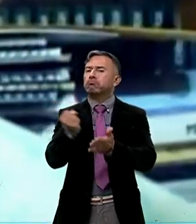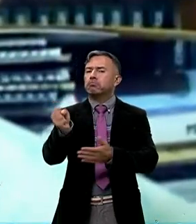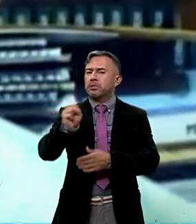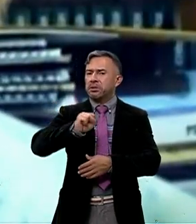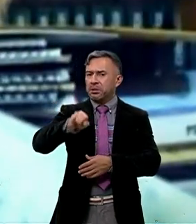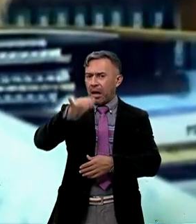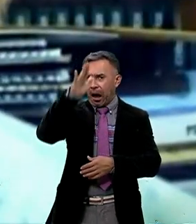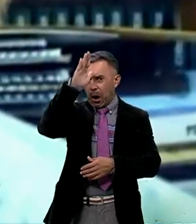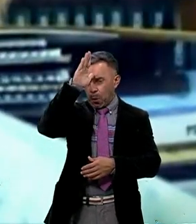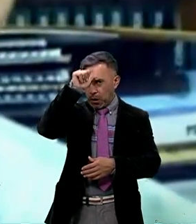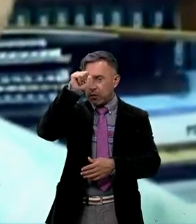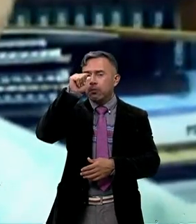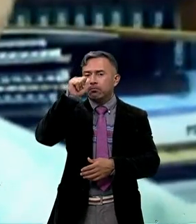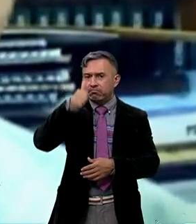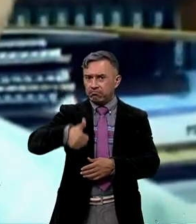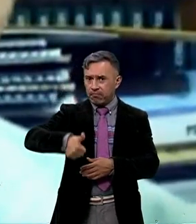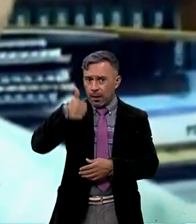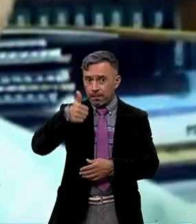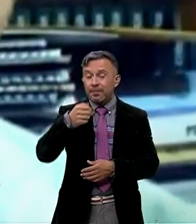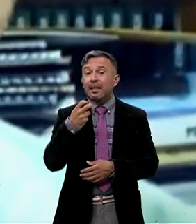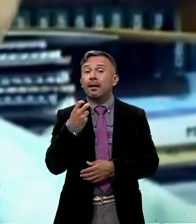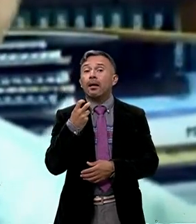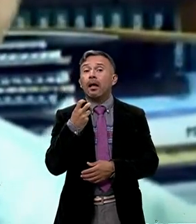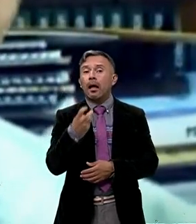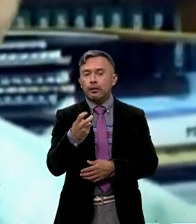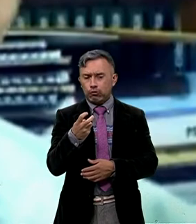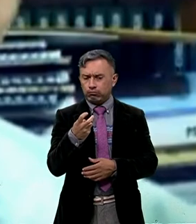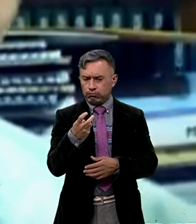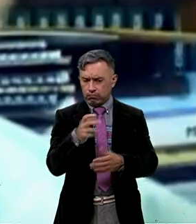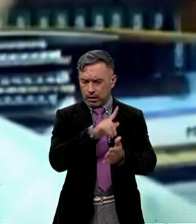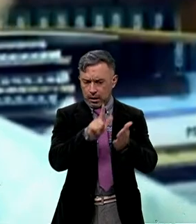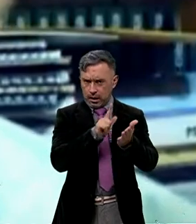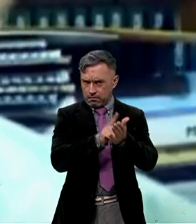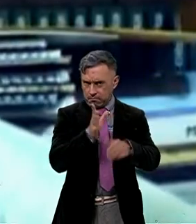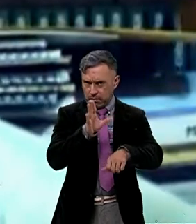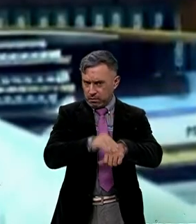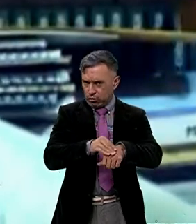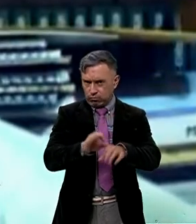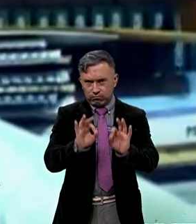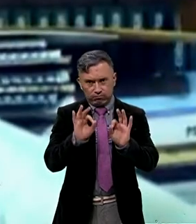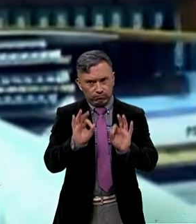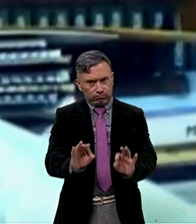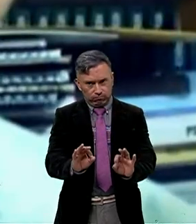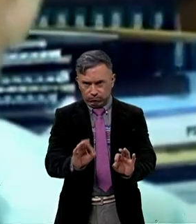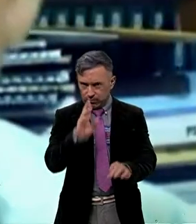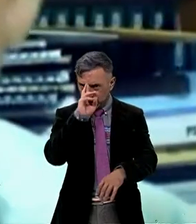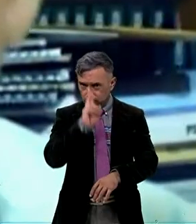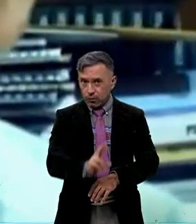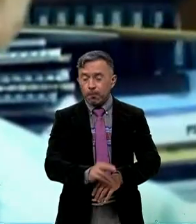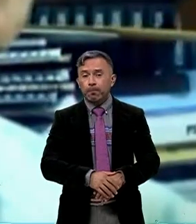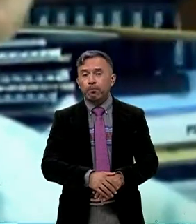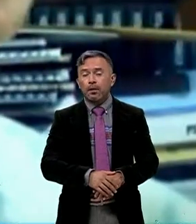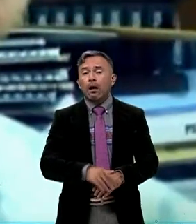y por lo tanto legitimidad existe ellos que se desgarran las vestiduras de